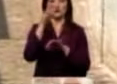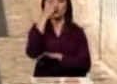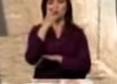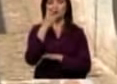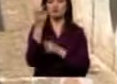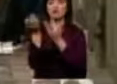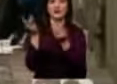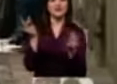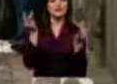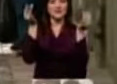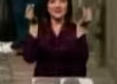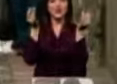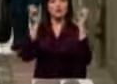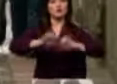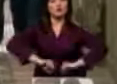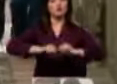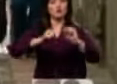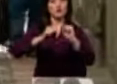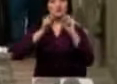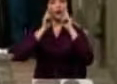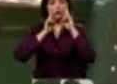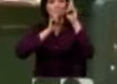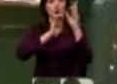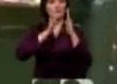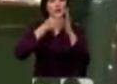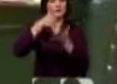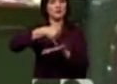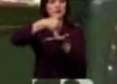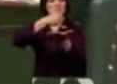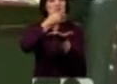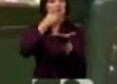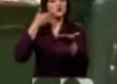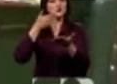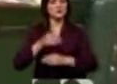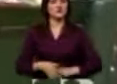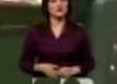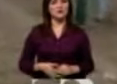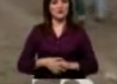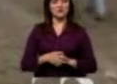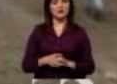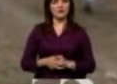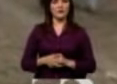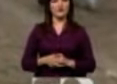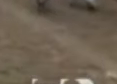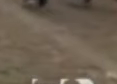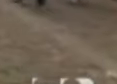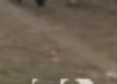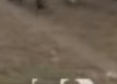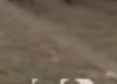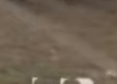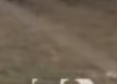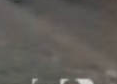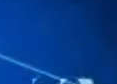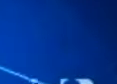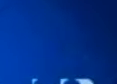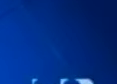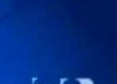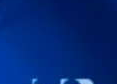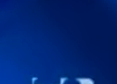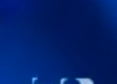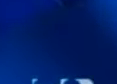sus servicios podrían ser reconocidos nuevamente como los mejores. Nelson Carrera, 24 horas.